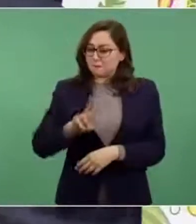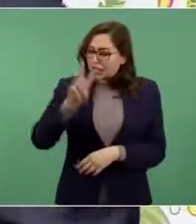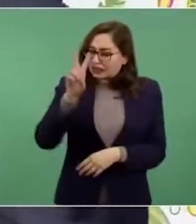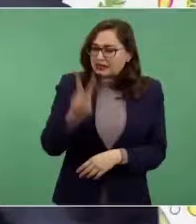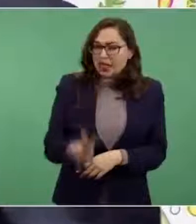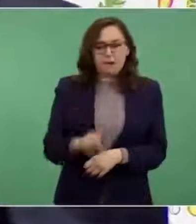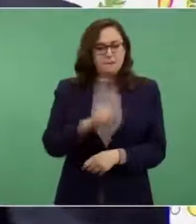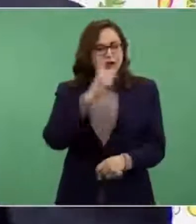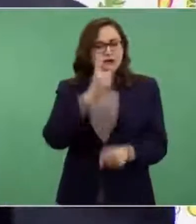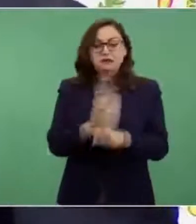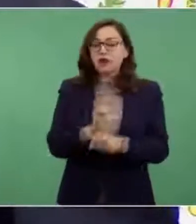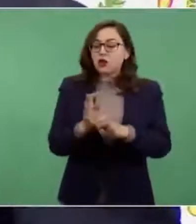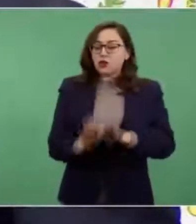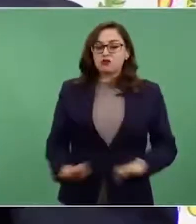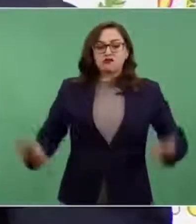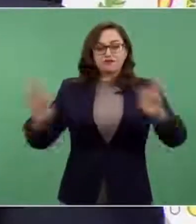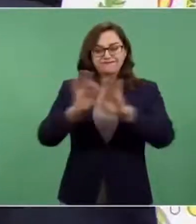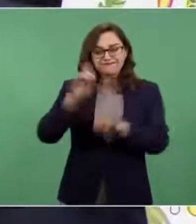principal.